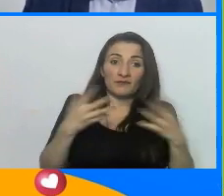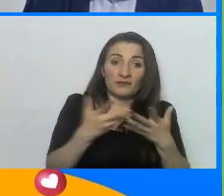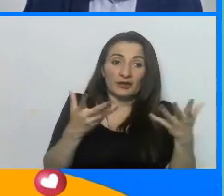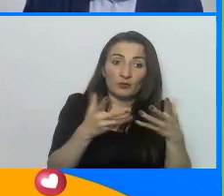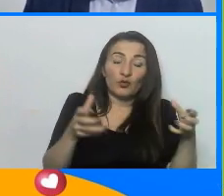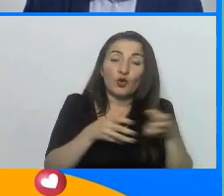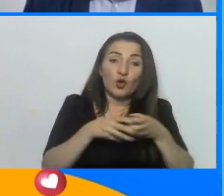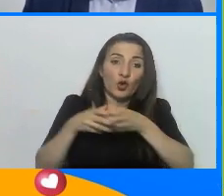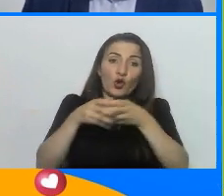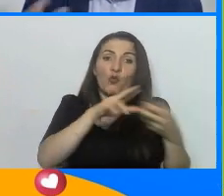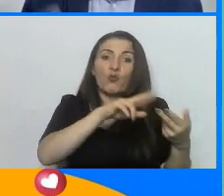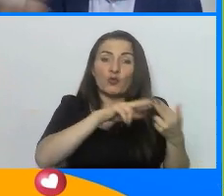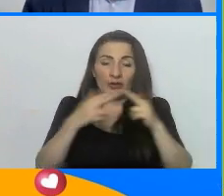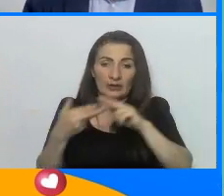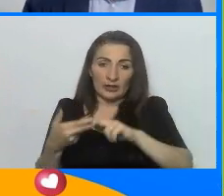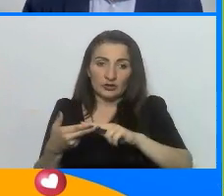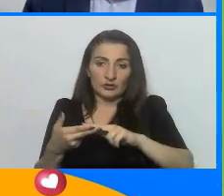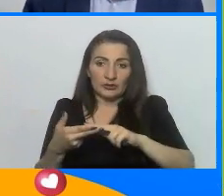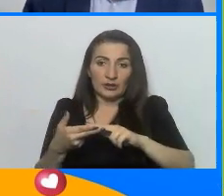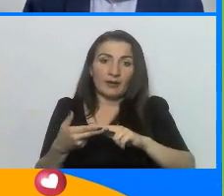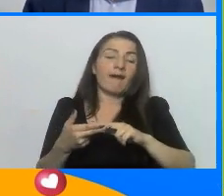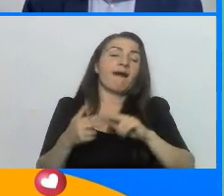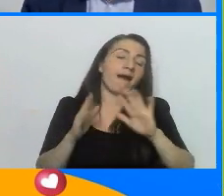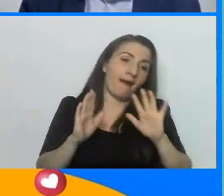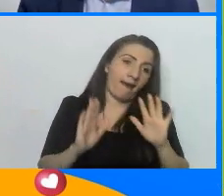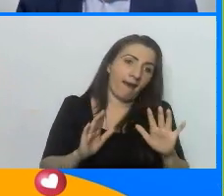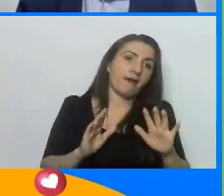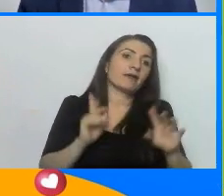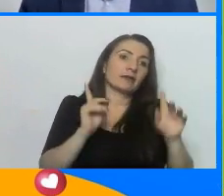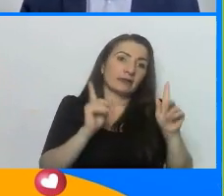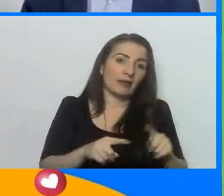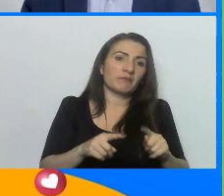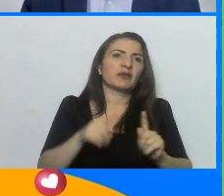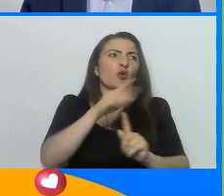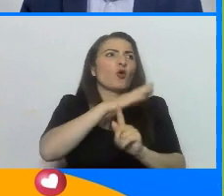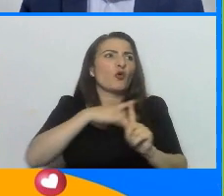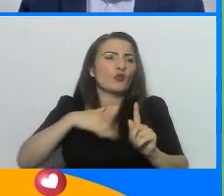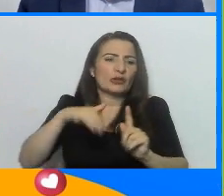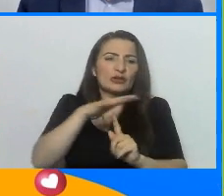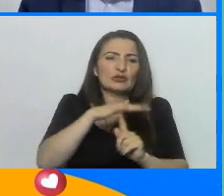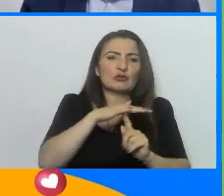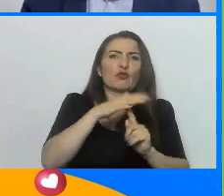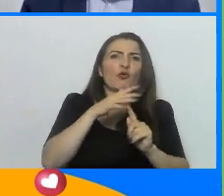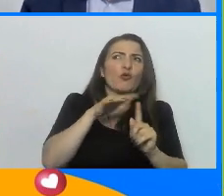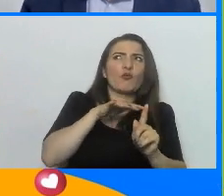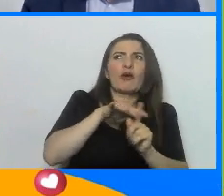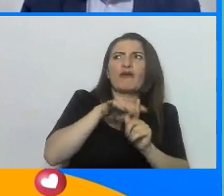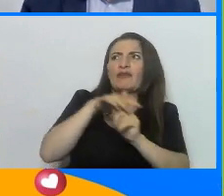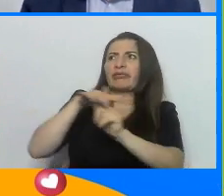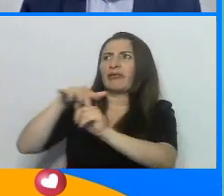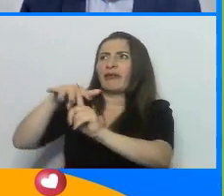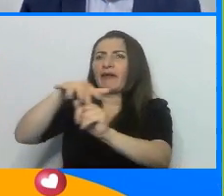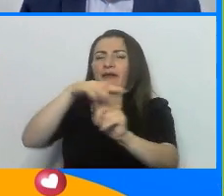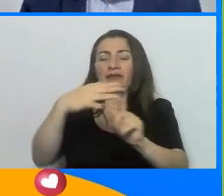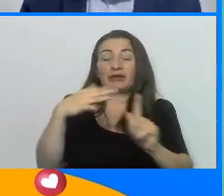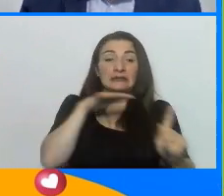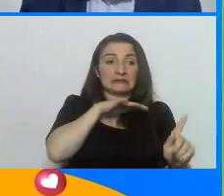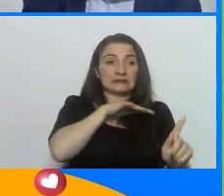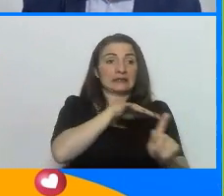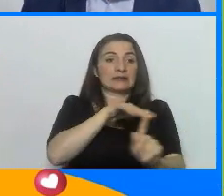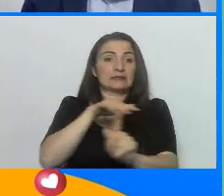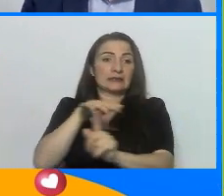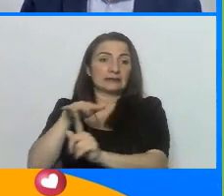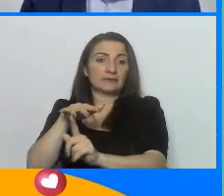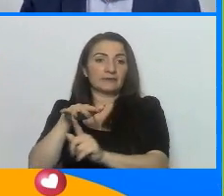se relacionan entre sí. Y obviamente con las condiciones ambientales que inciden sobre ellos. Por